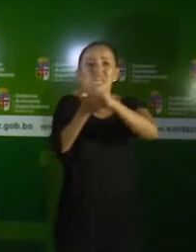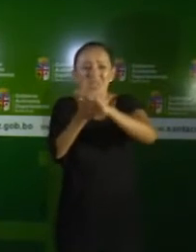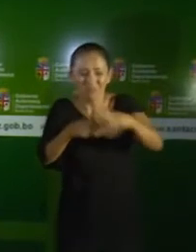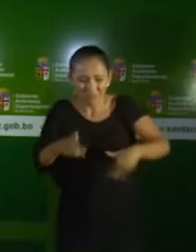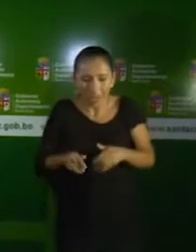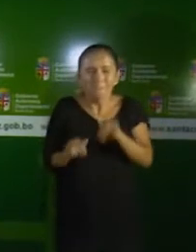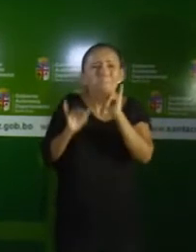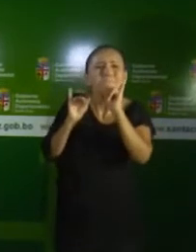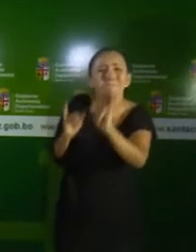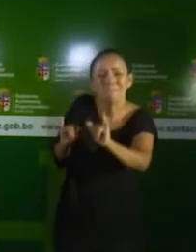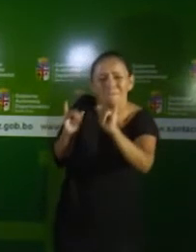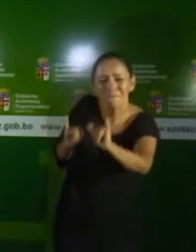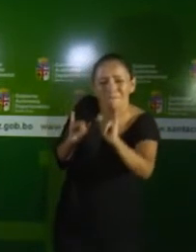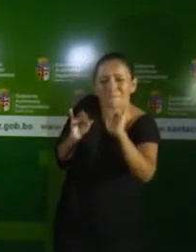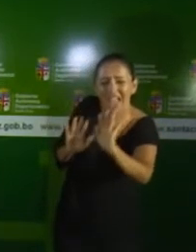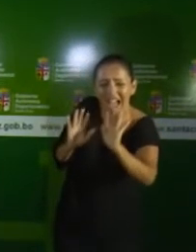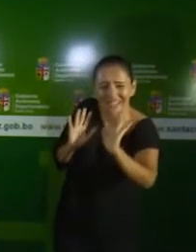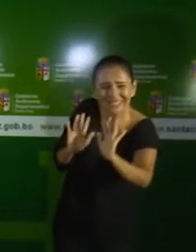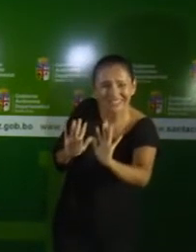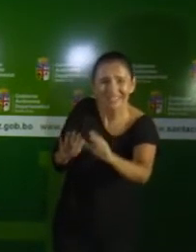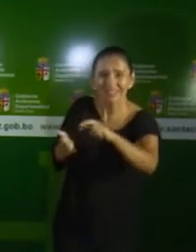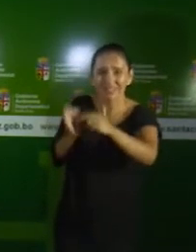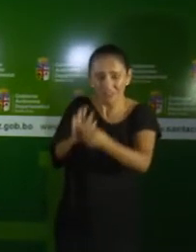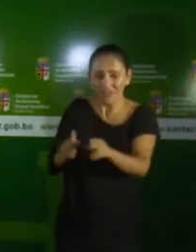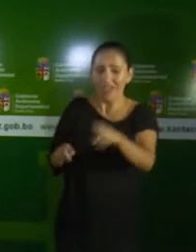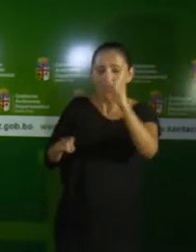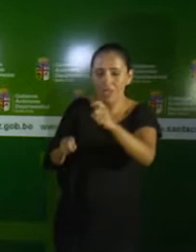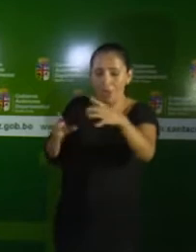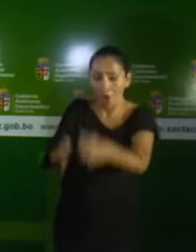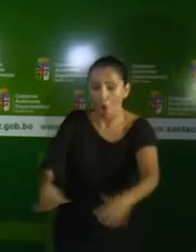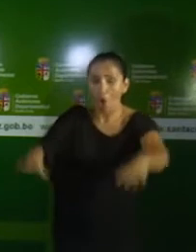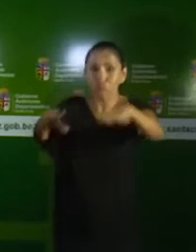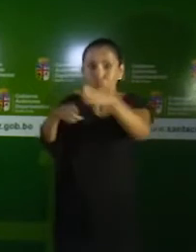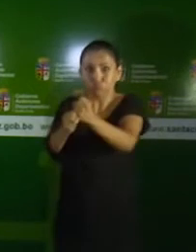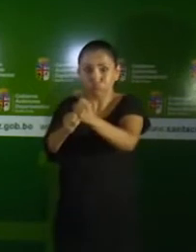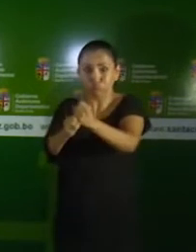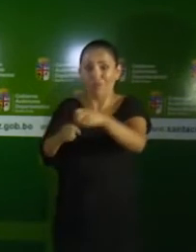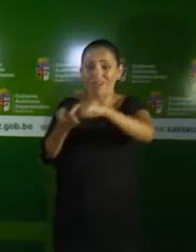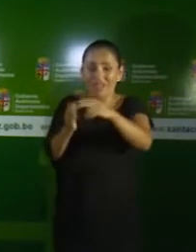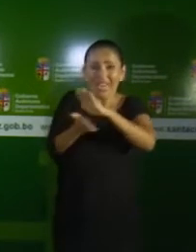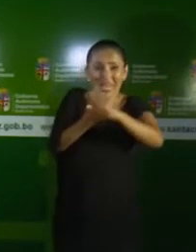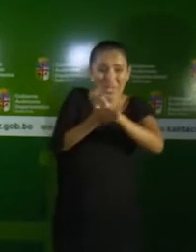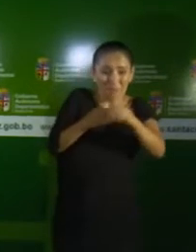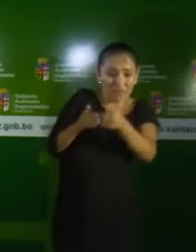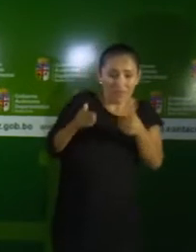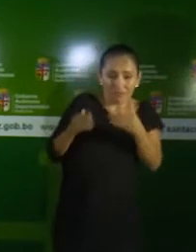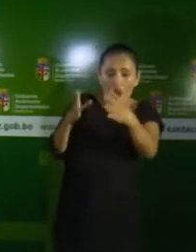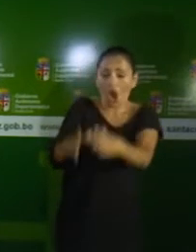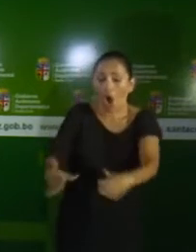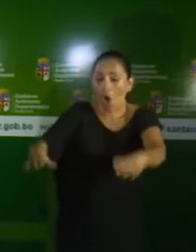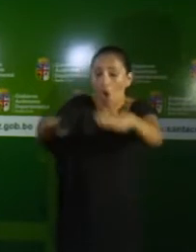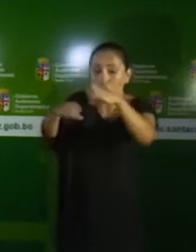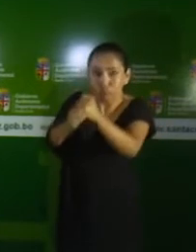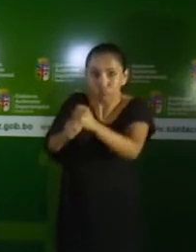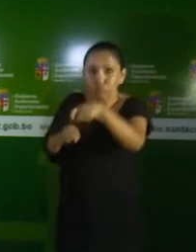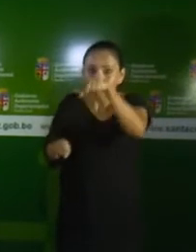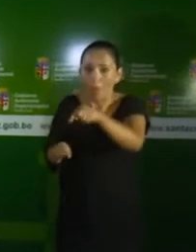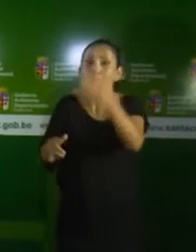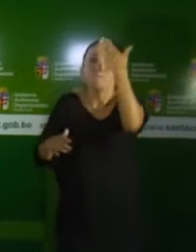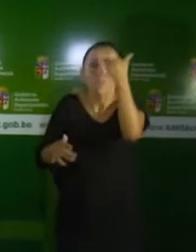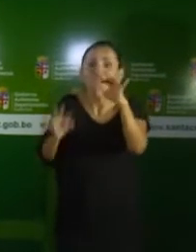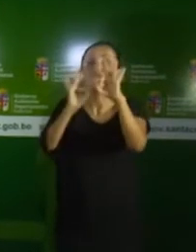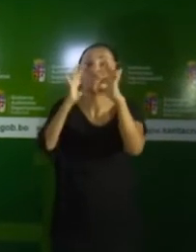el paciente, debe ser ingresado a una doble bolsa de seguridad con la respectiva desinfección. Es por eso que la población, los